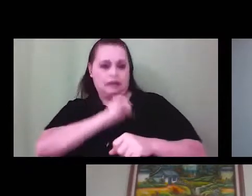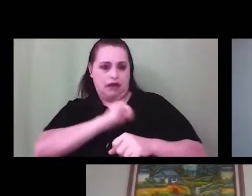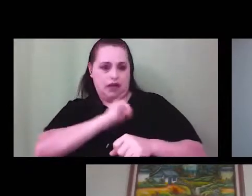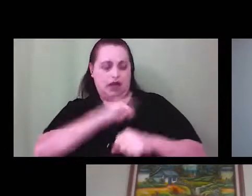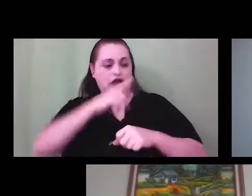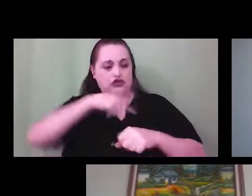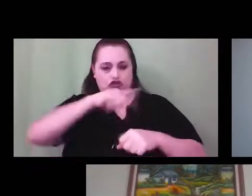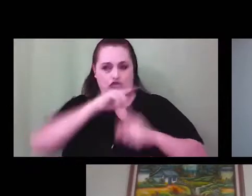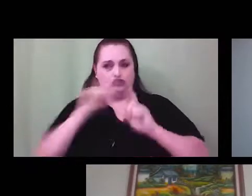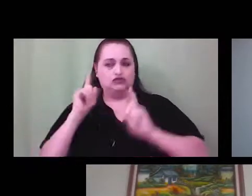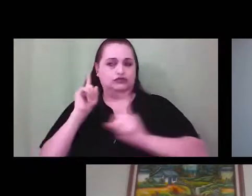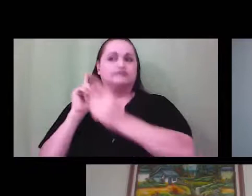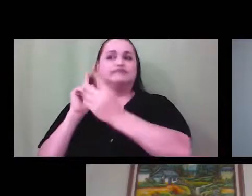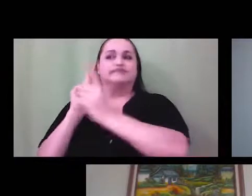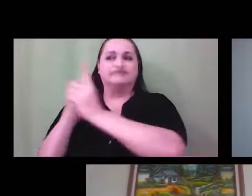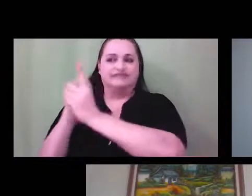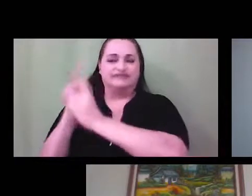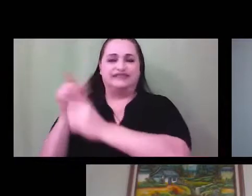nos acercamos.